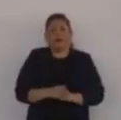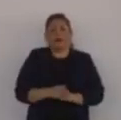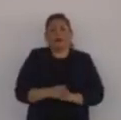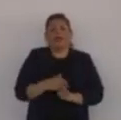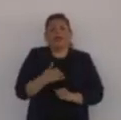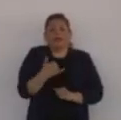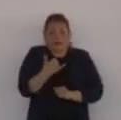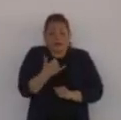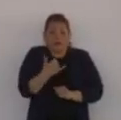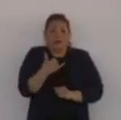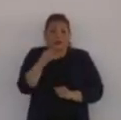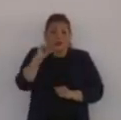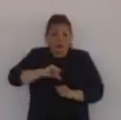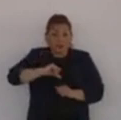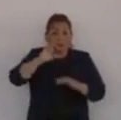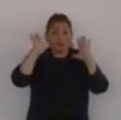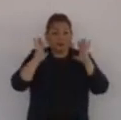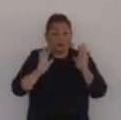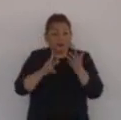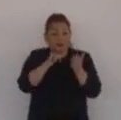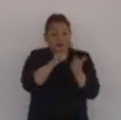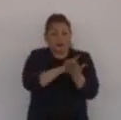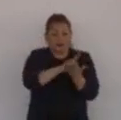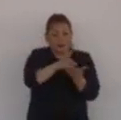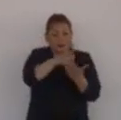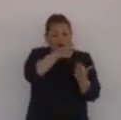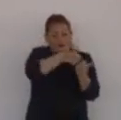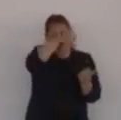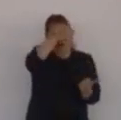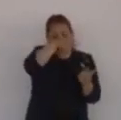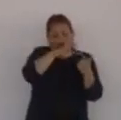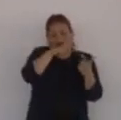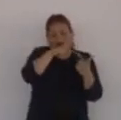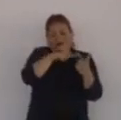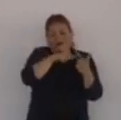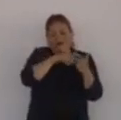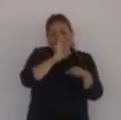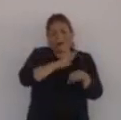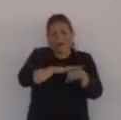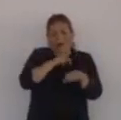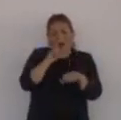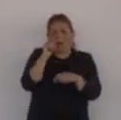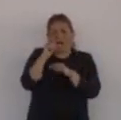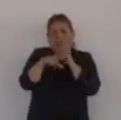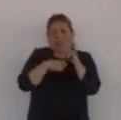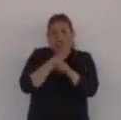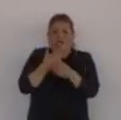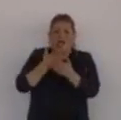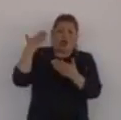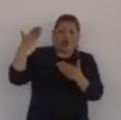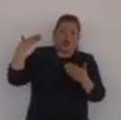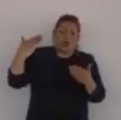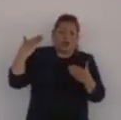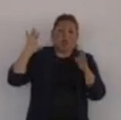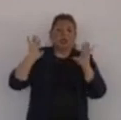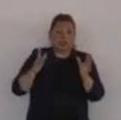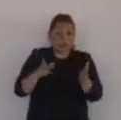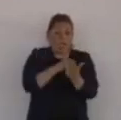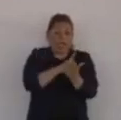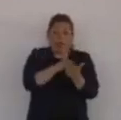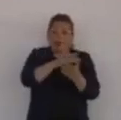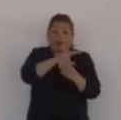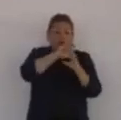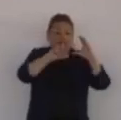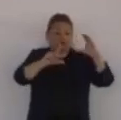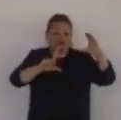Y hoy ya es un derecho en la ciudad desde hace pues más de 20 años. Y ahora es un derecho en